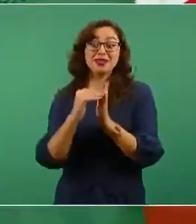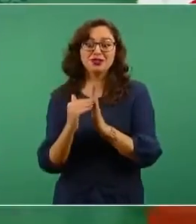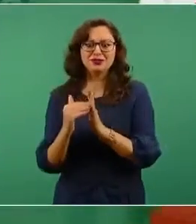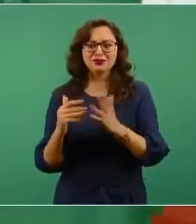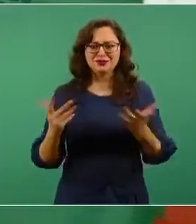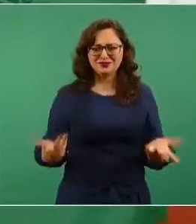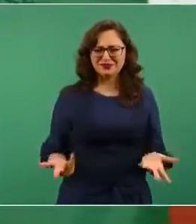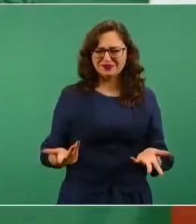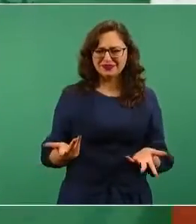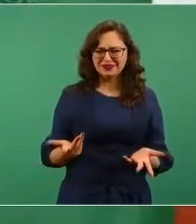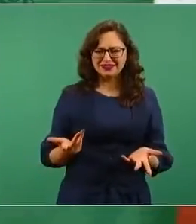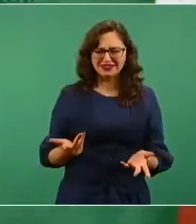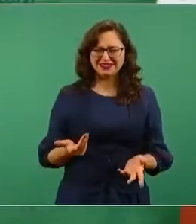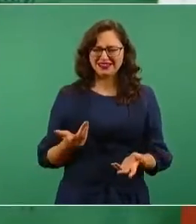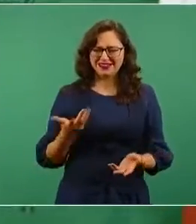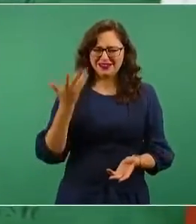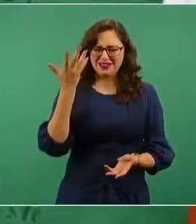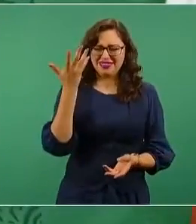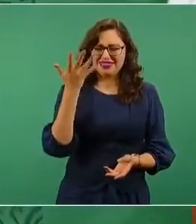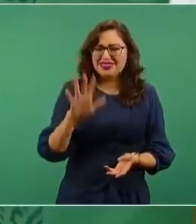más de 10 veces.